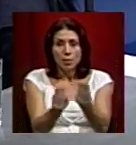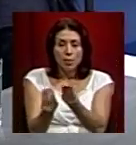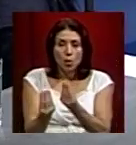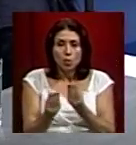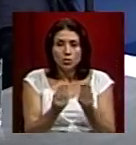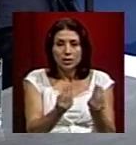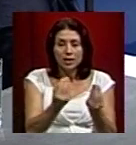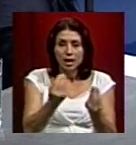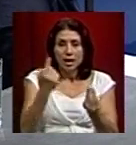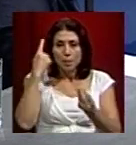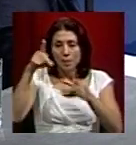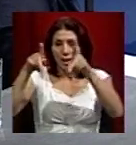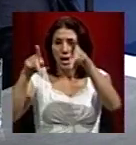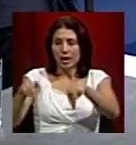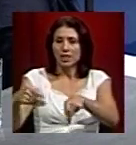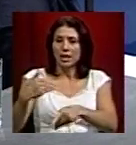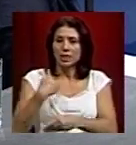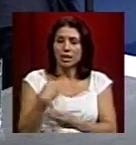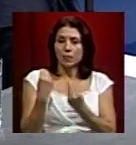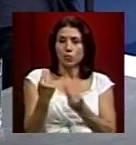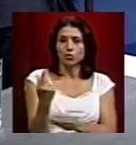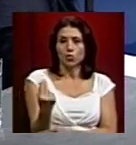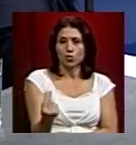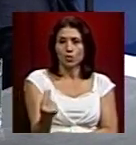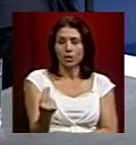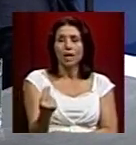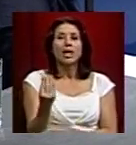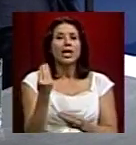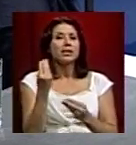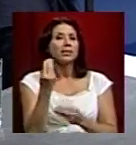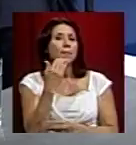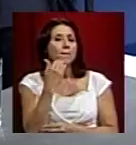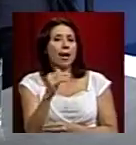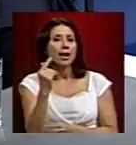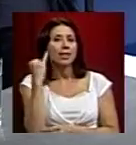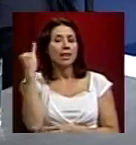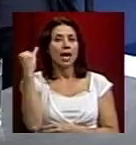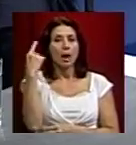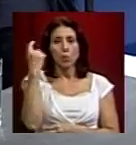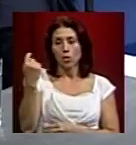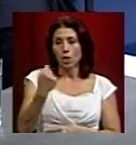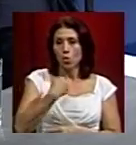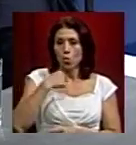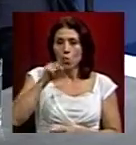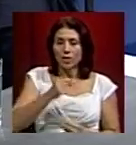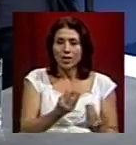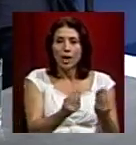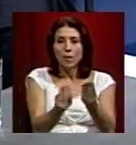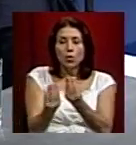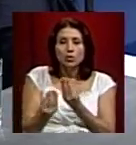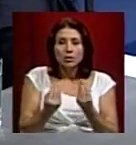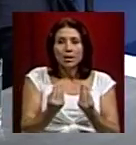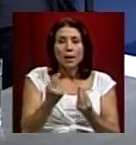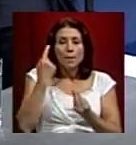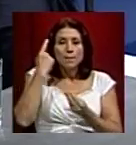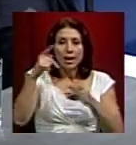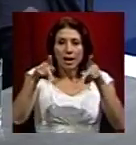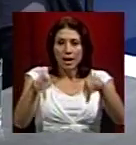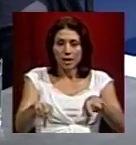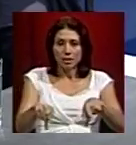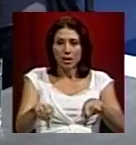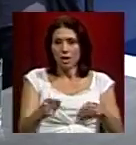que tiene mucho ingreso es una mala idea, porque uno debería producir para la gente,